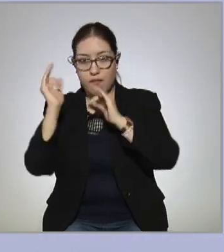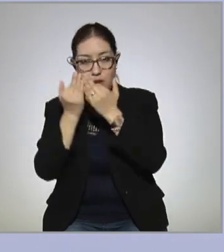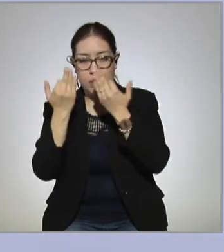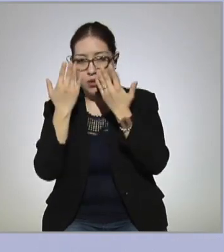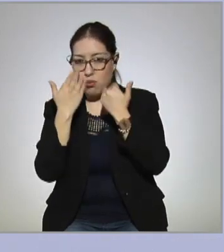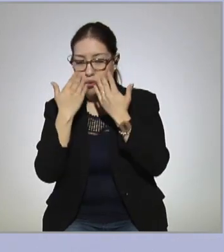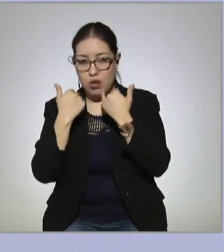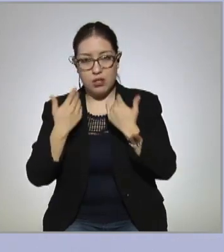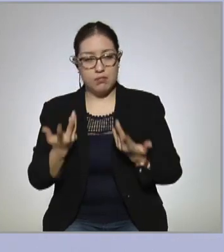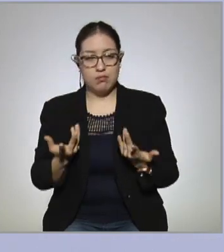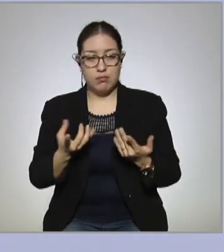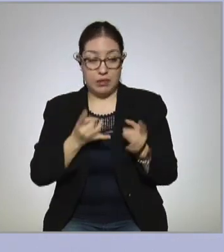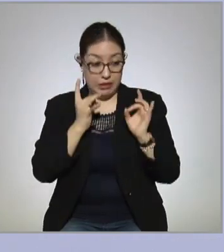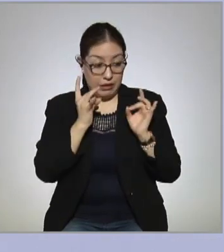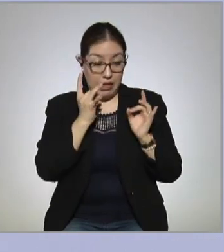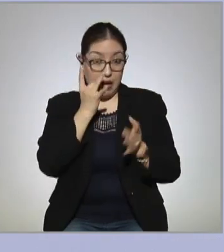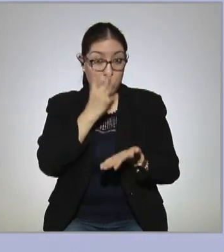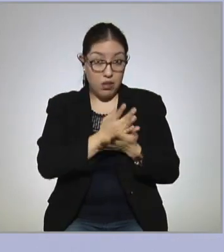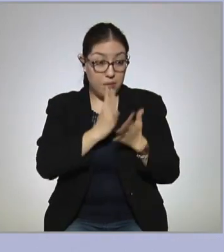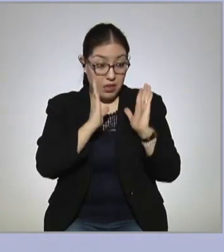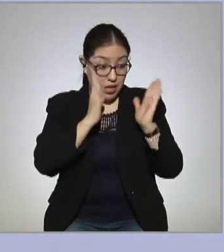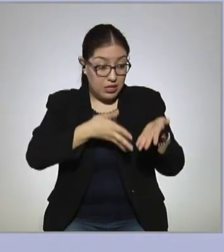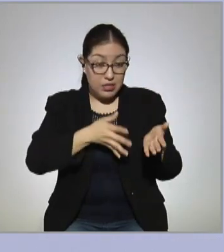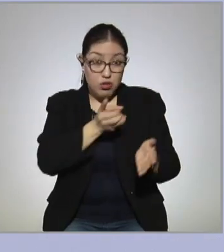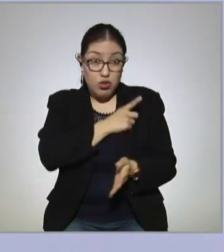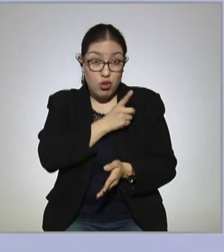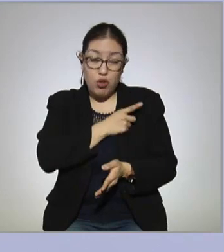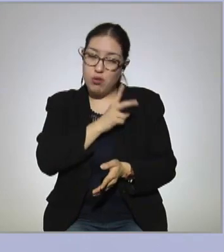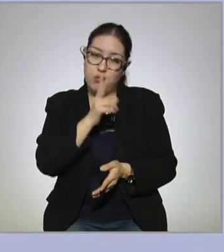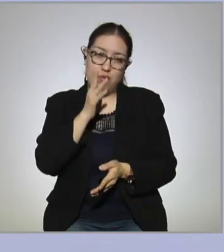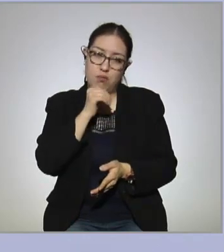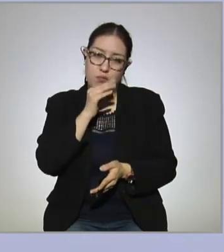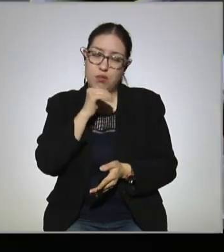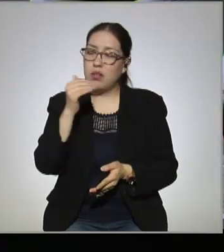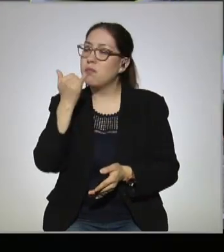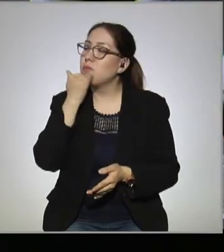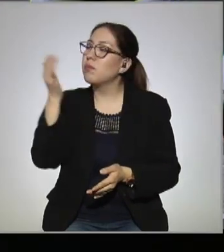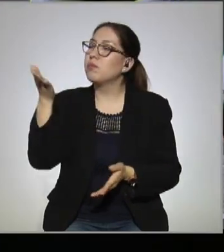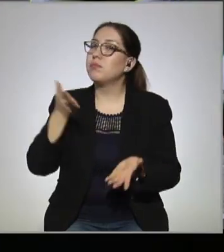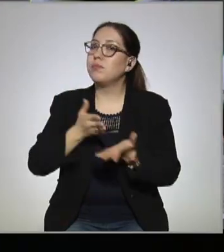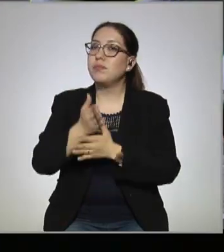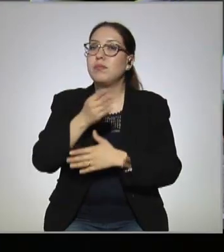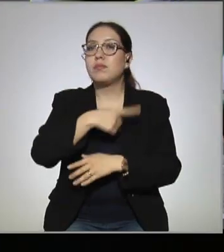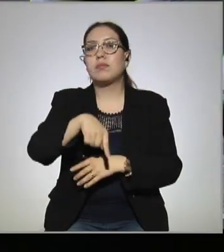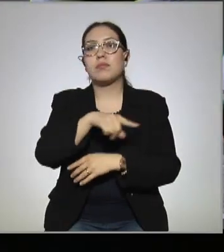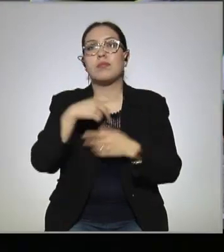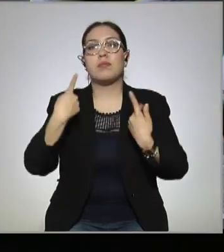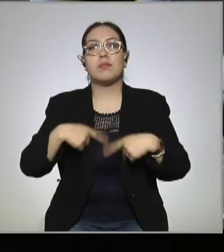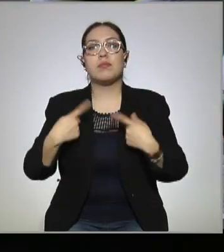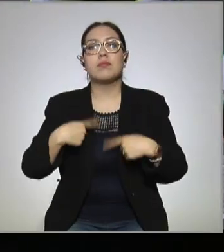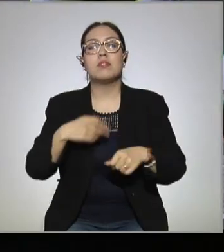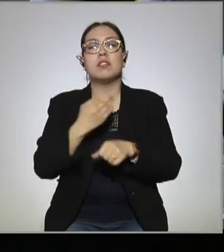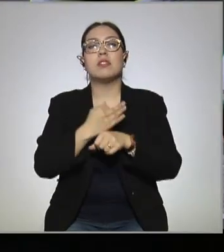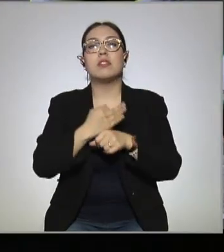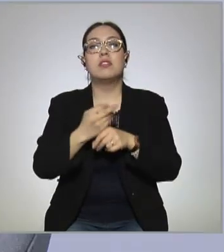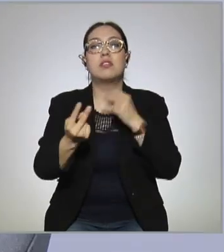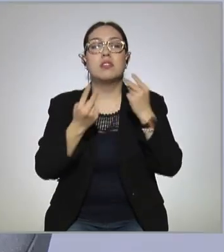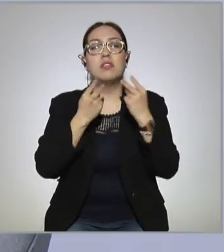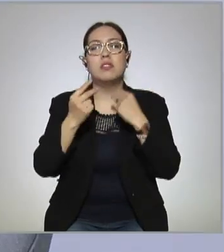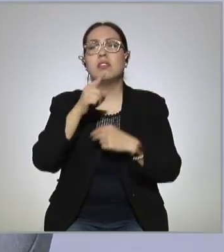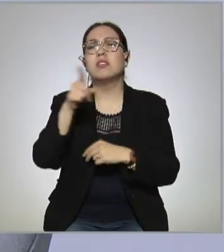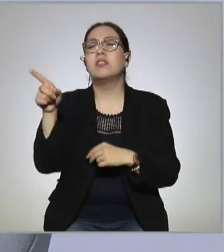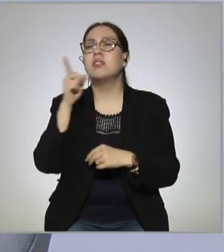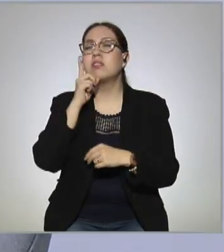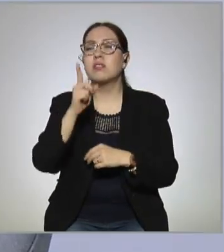cicatrización sola, no se puede volver a reinsertar. Y dijeron ustedes, perdón Pepe, para las personas que nos siguieron en redes, ustedes